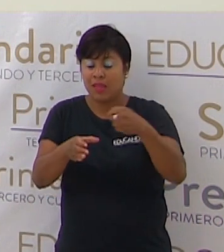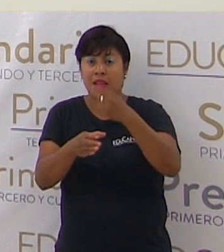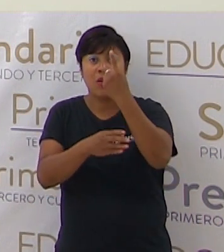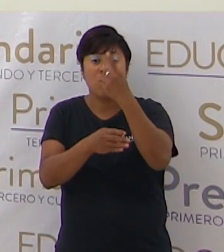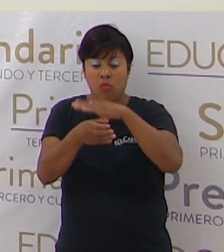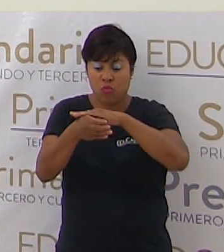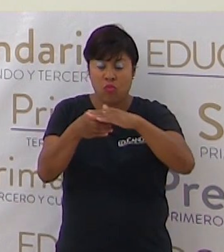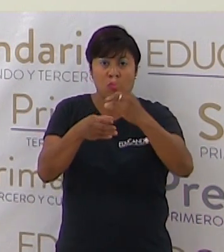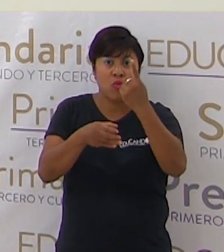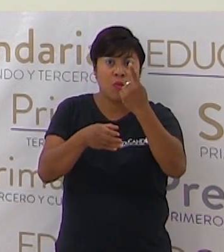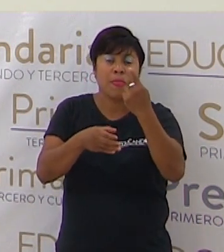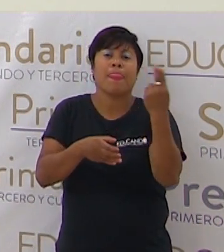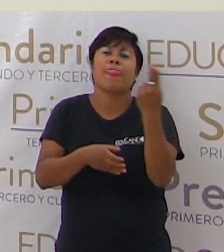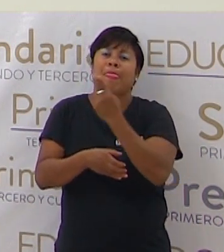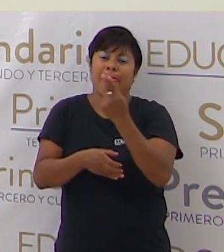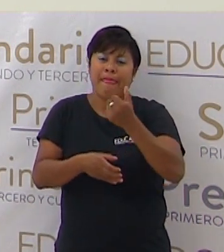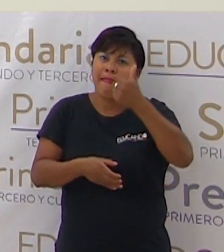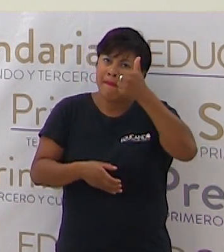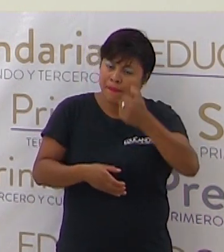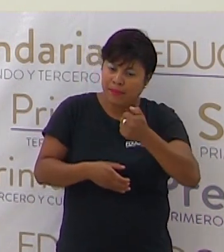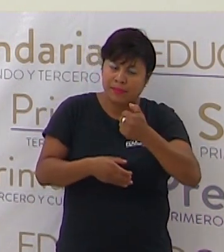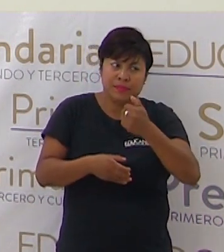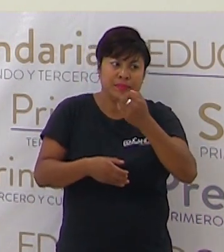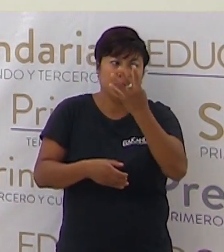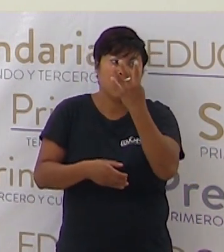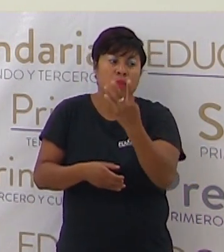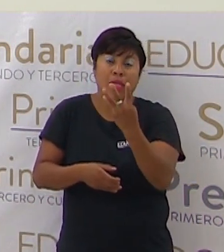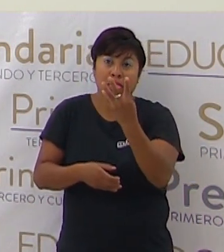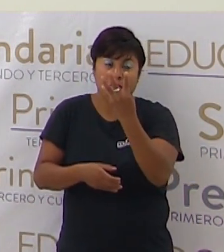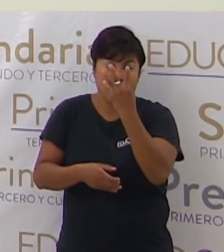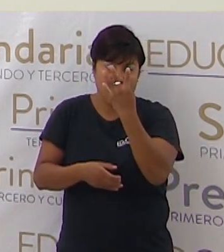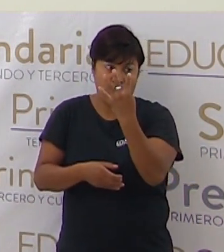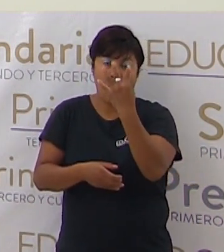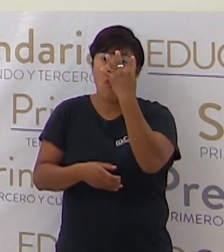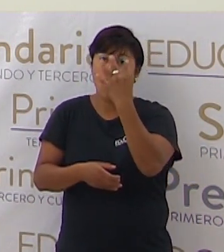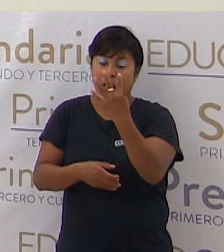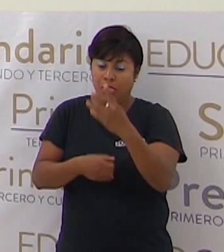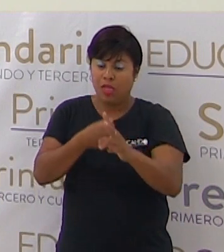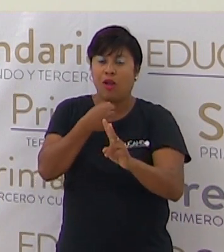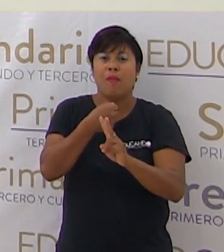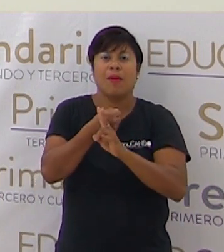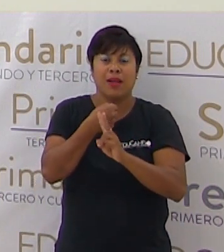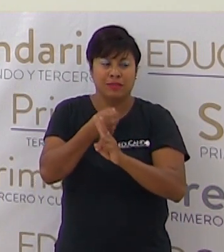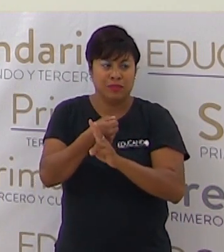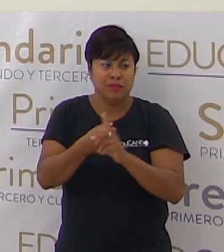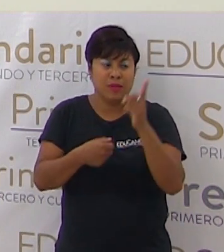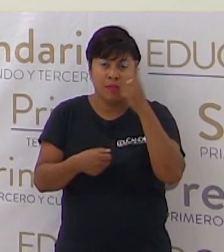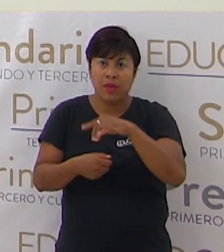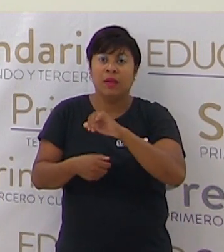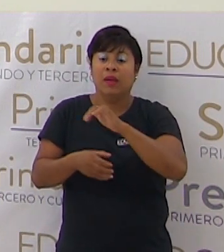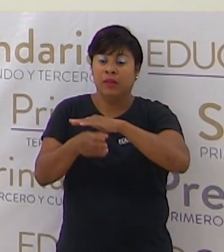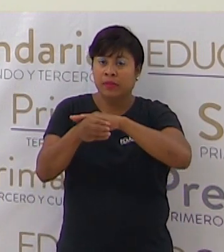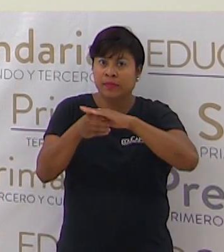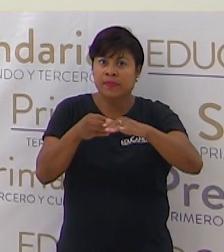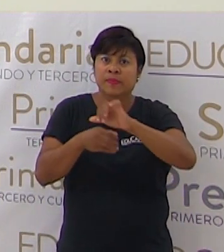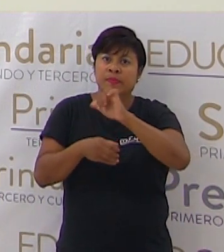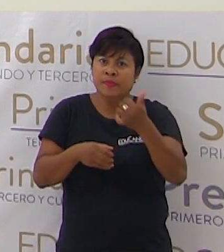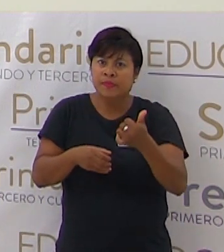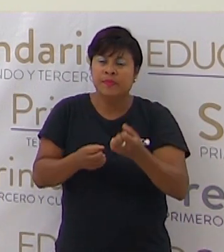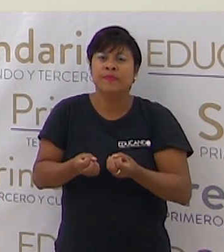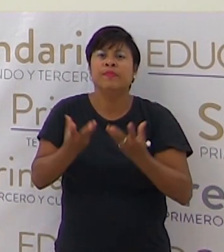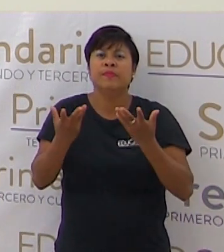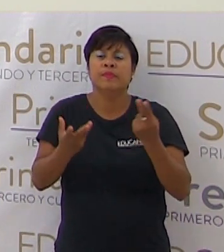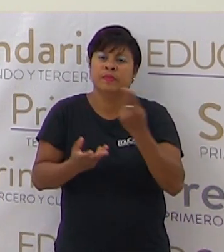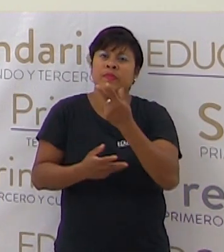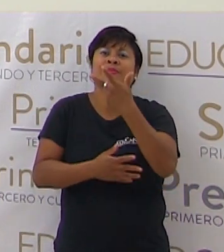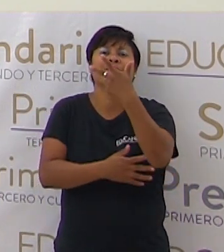una? Necesitamos 4. Por lo tanto, para llenar dos,